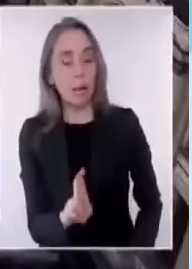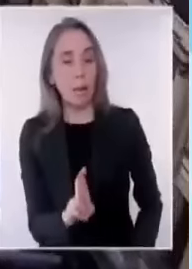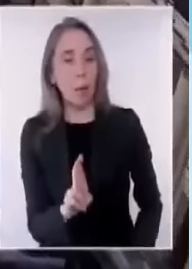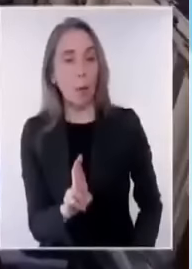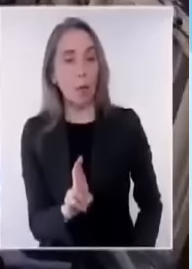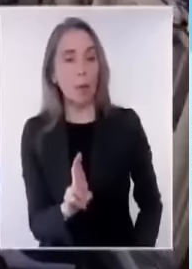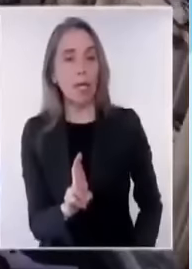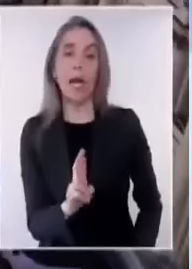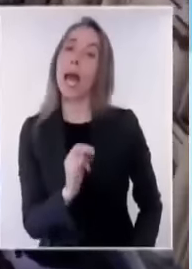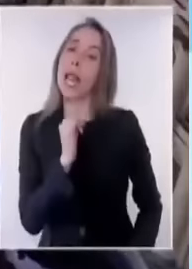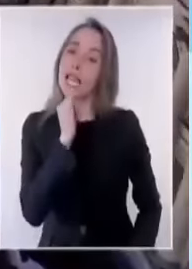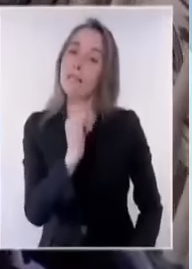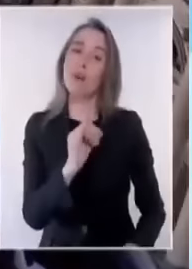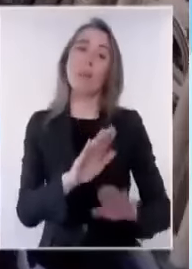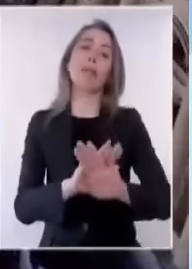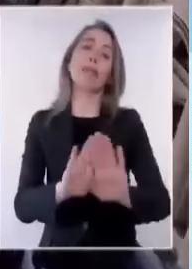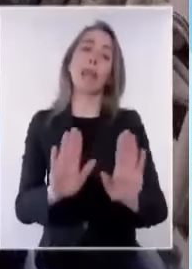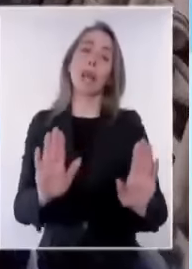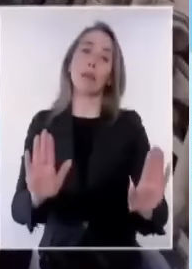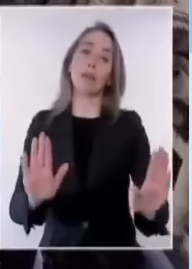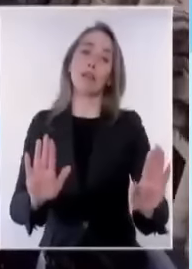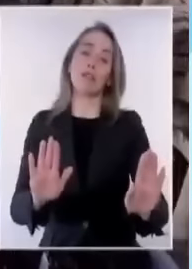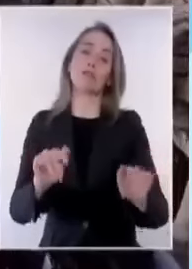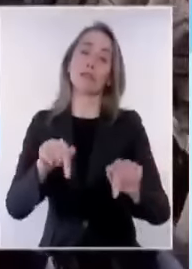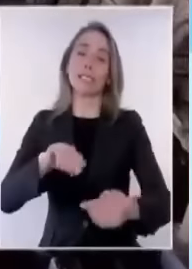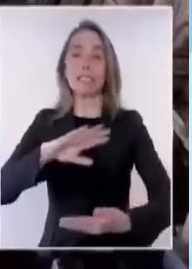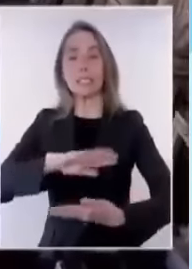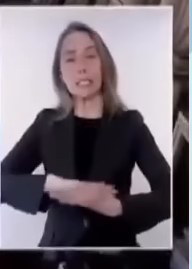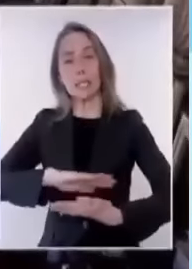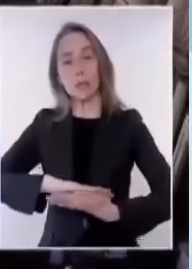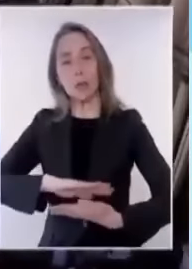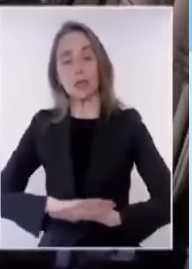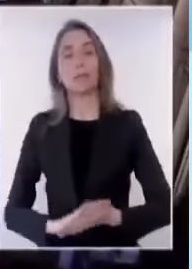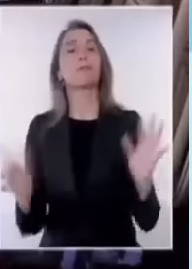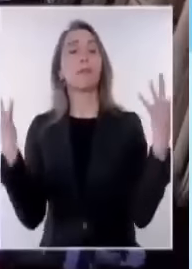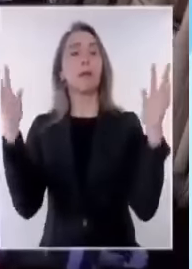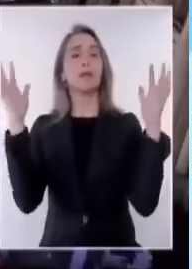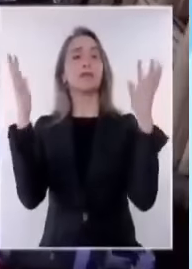República e informará el término de la presente ceremonia.